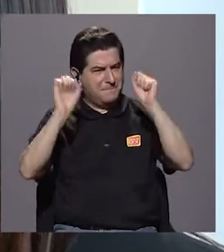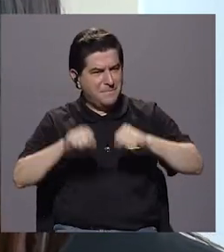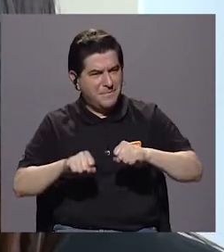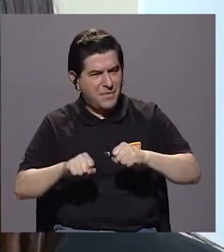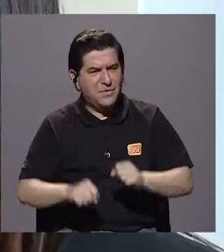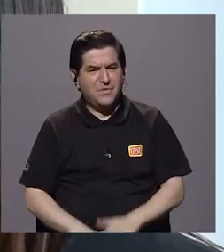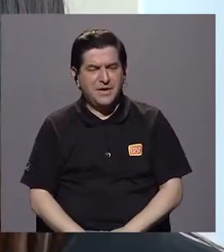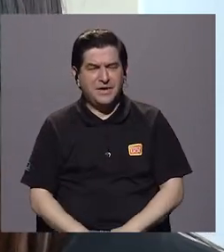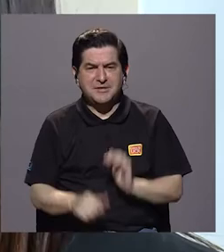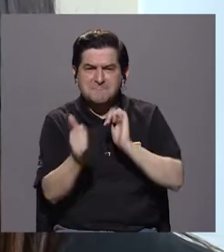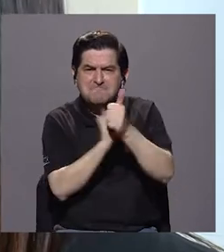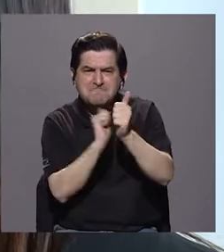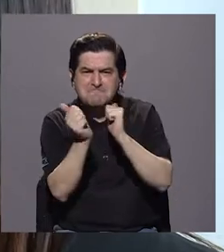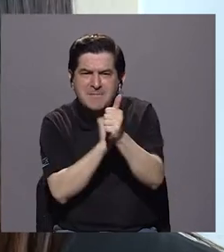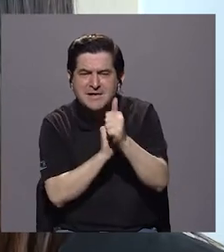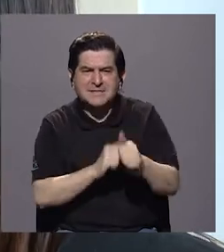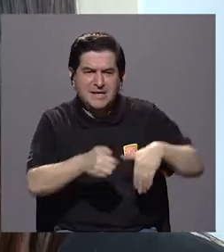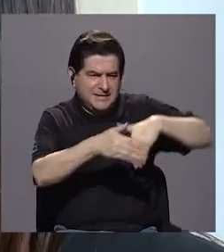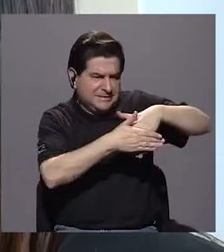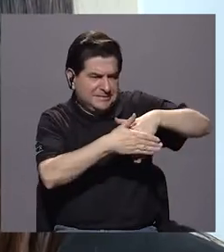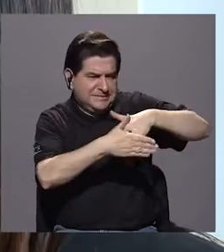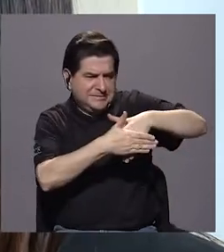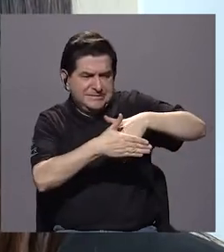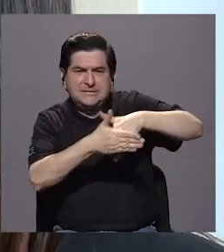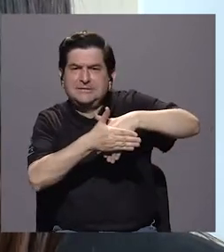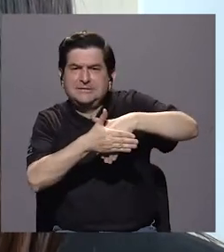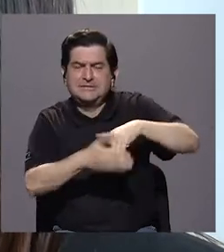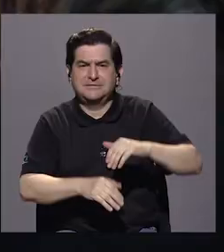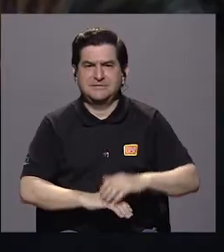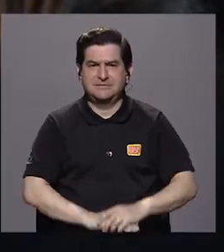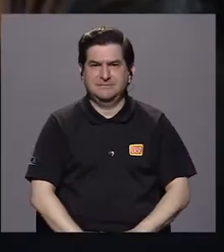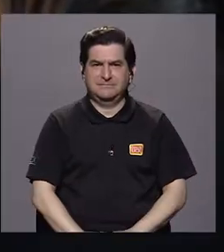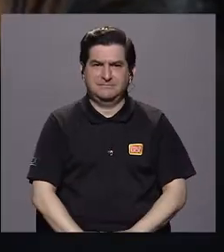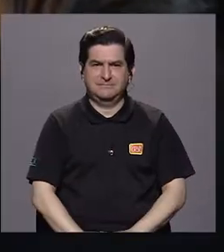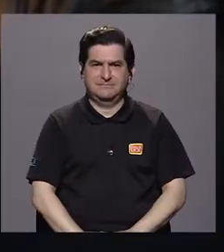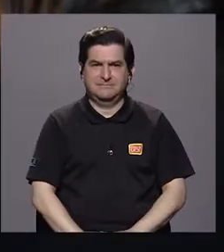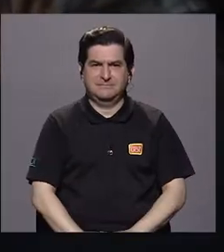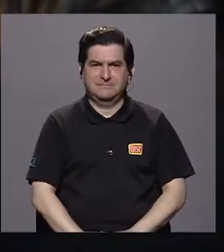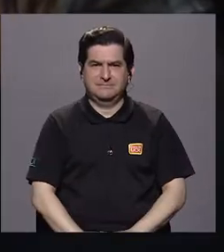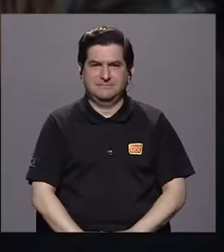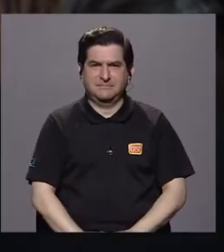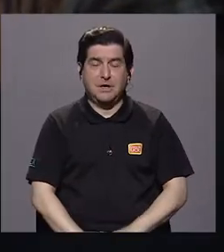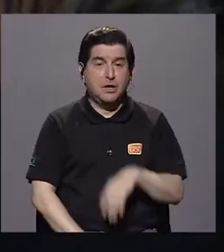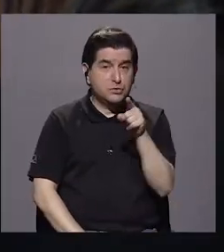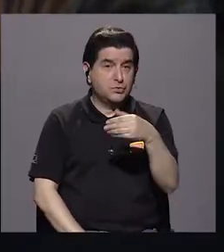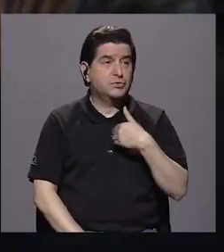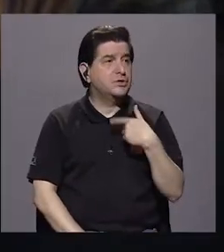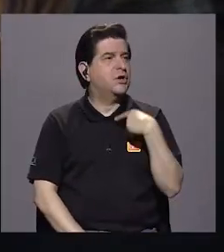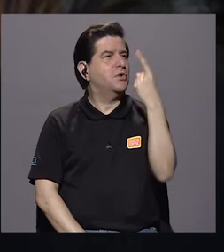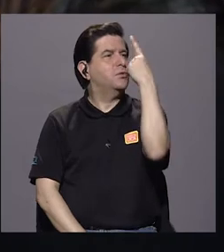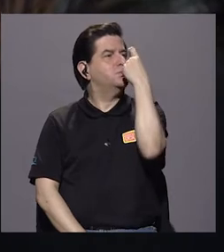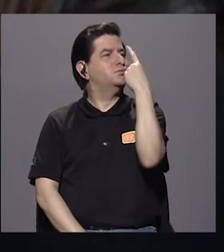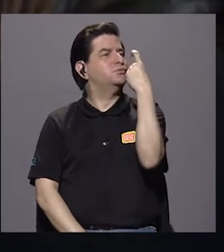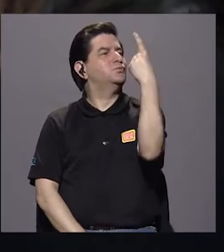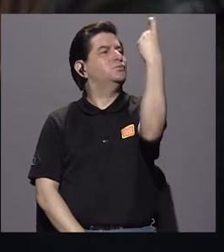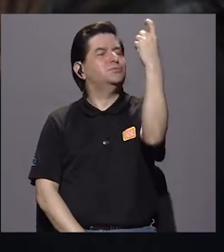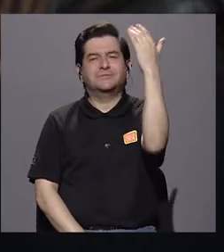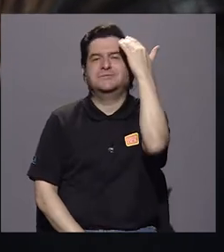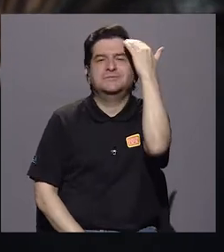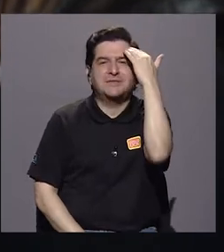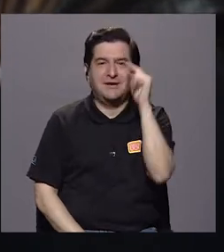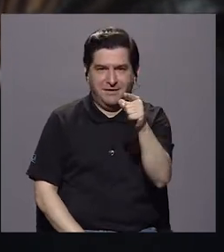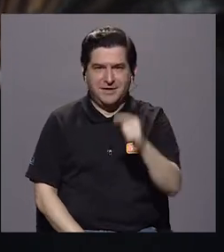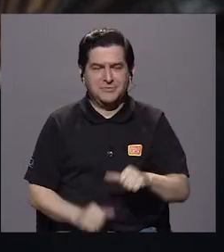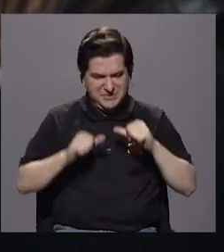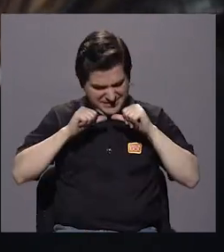para sobrepasar esos obstáculos. Y bueno, si tenés un sueño, sabe que tenés que ir por